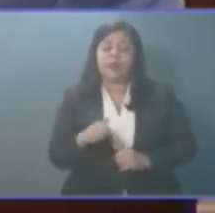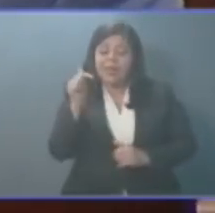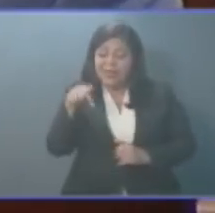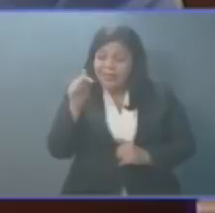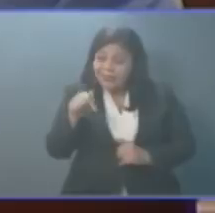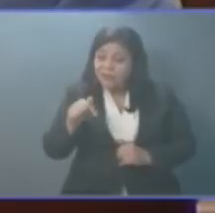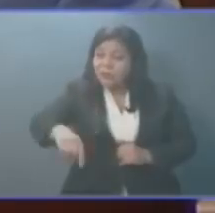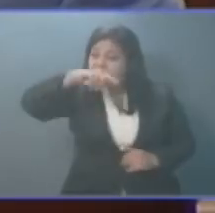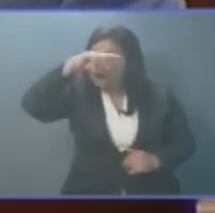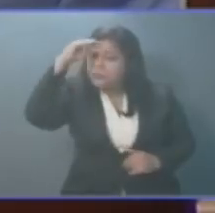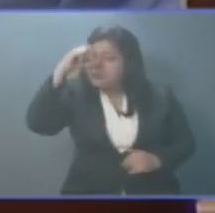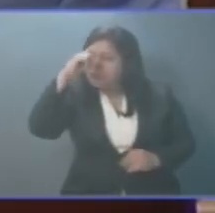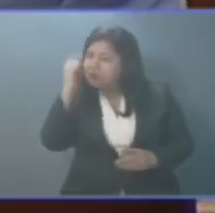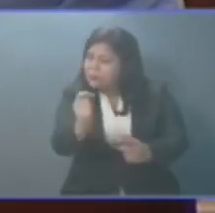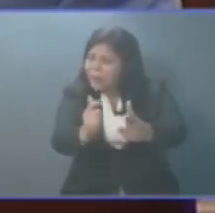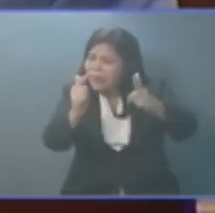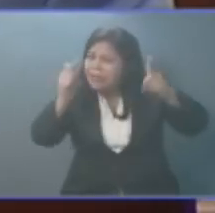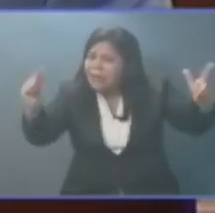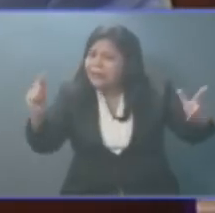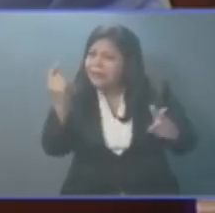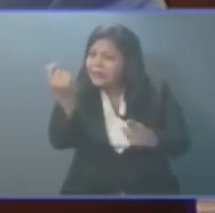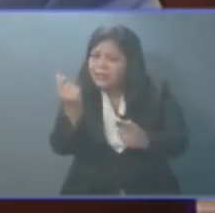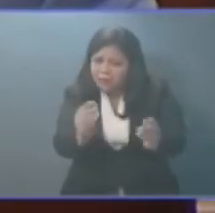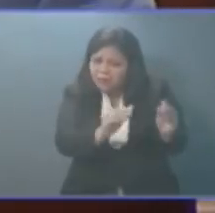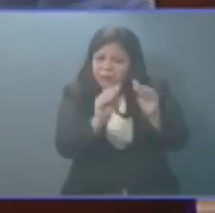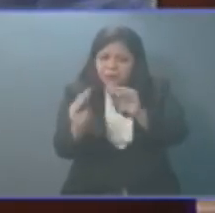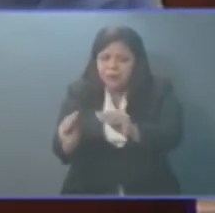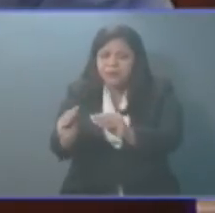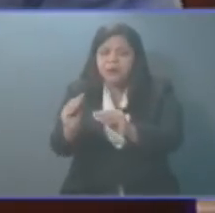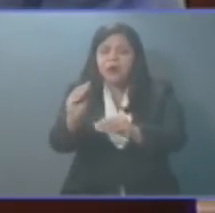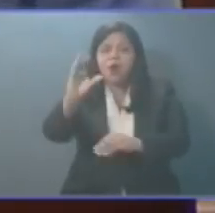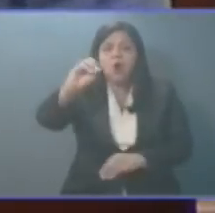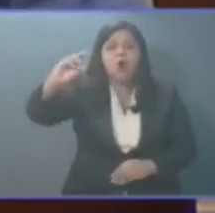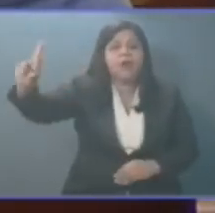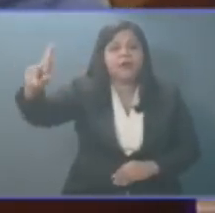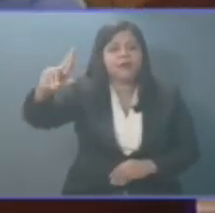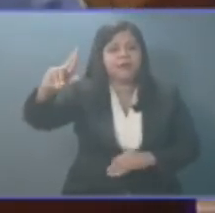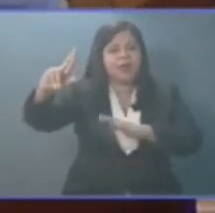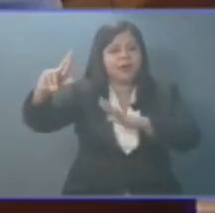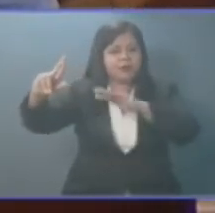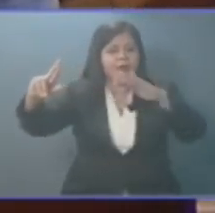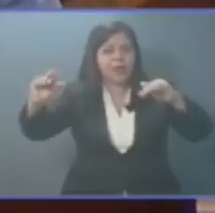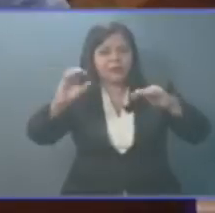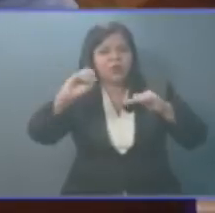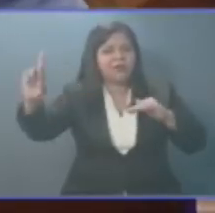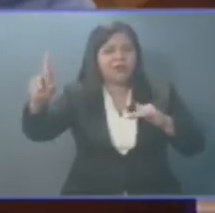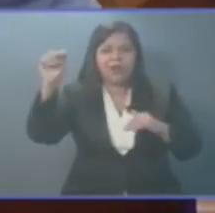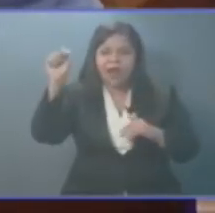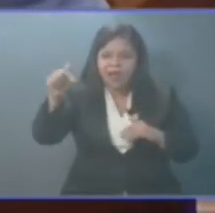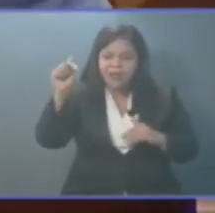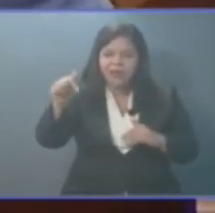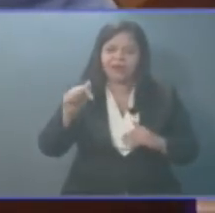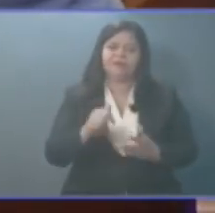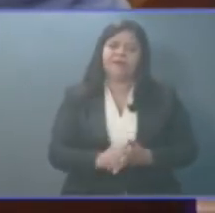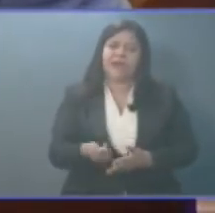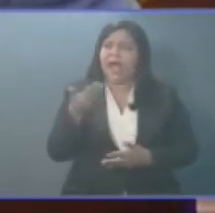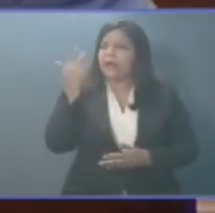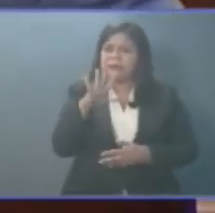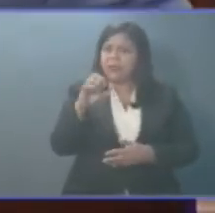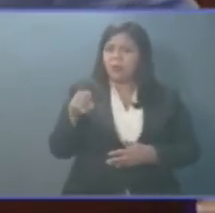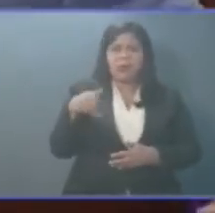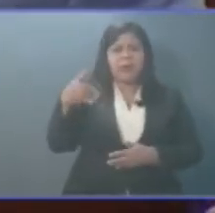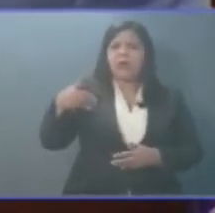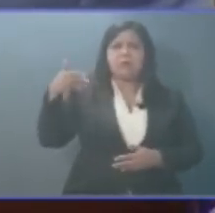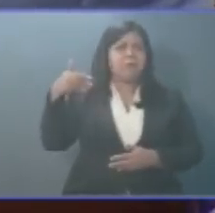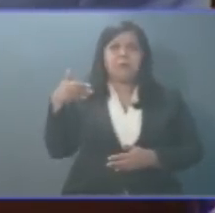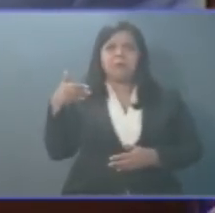mayor inversión en infraestructura vial hecha para el oriente del país en los últimos 50 años. Su